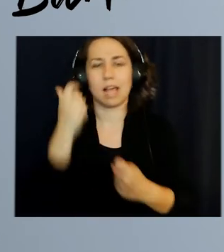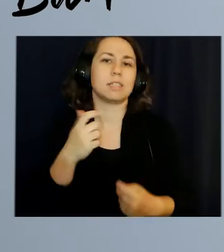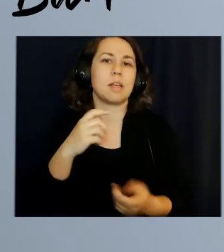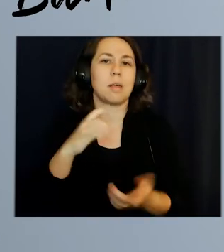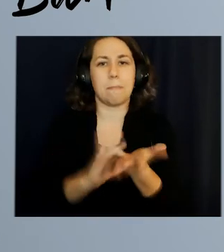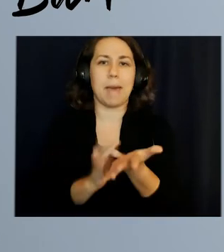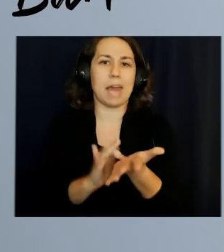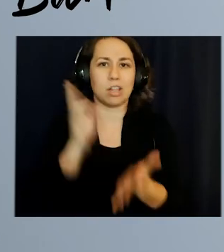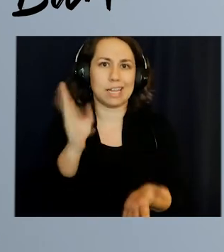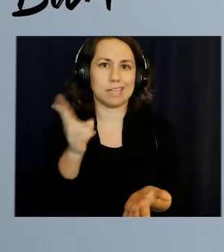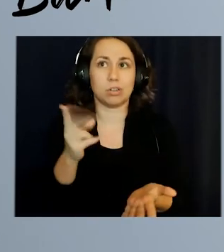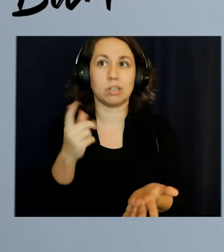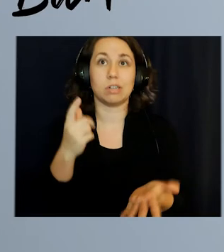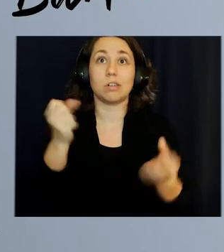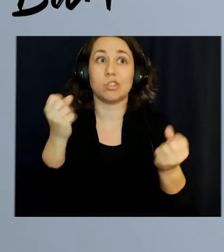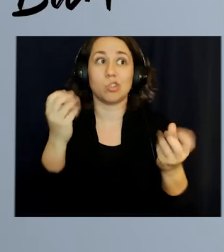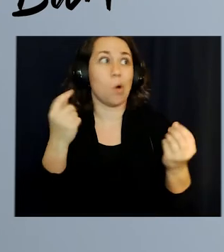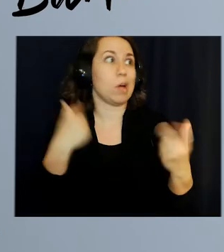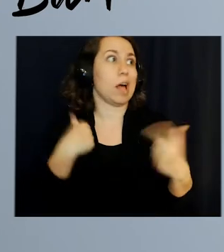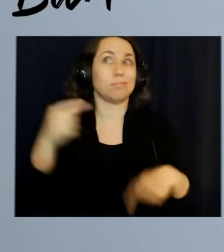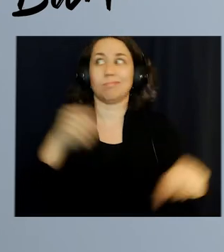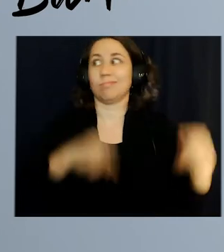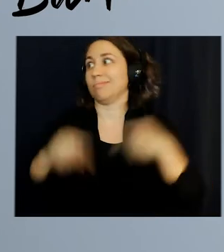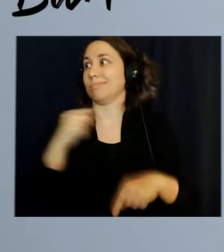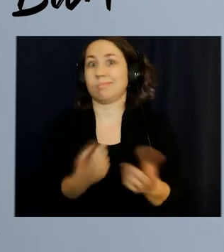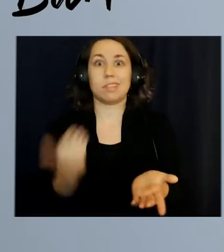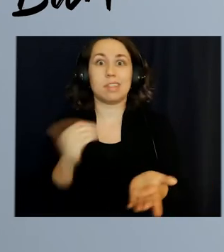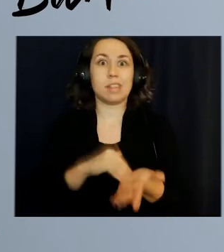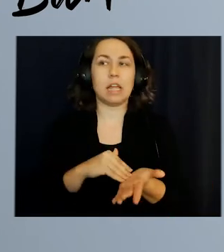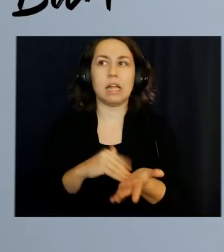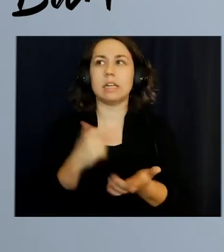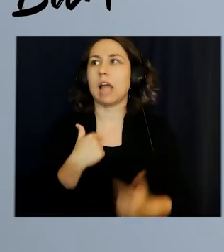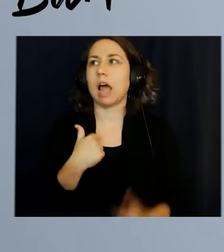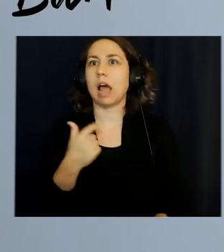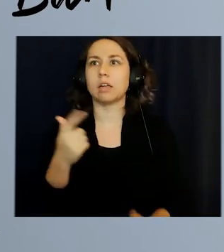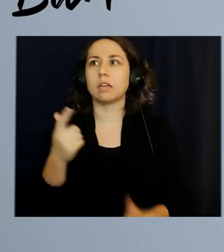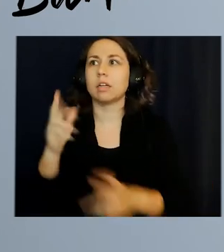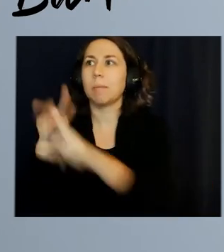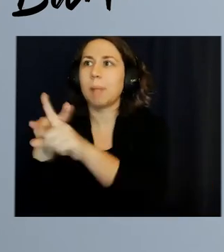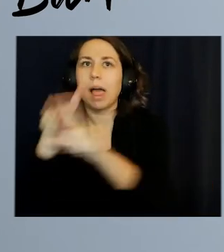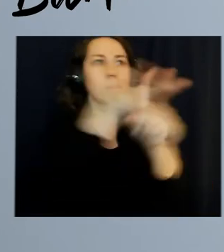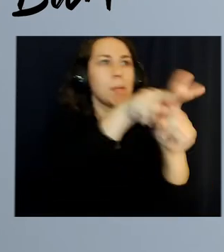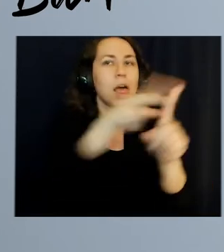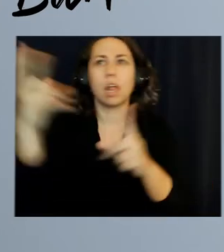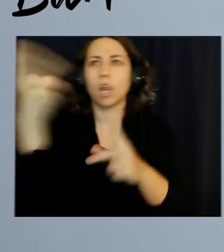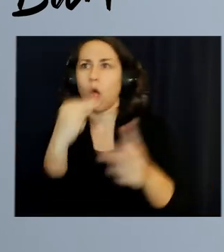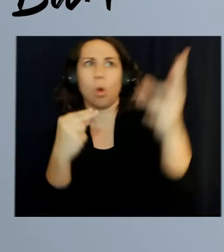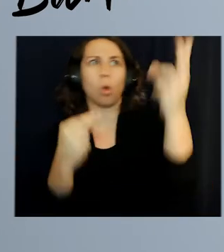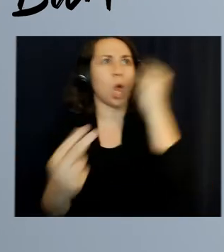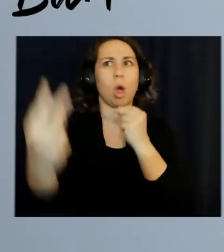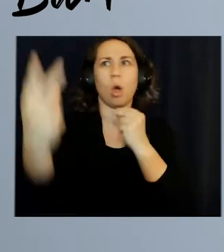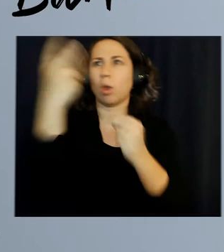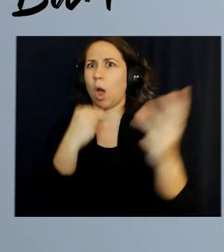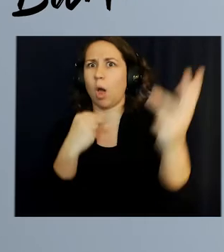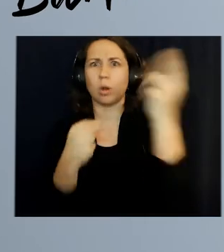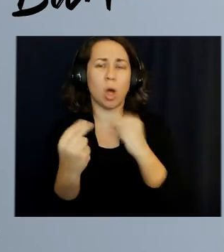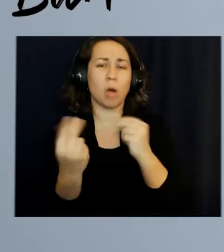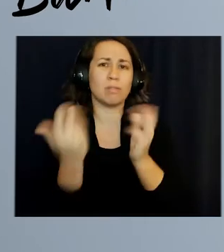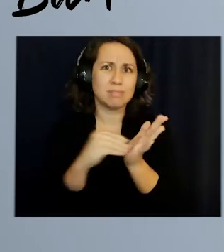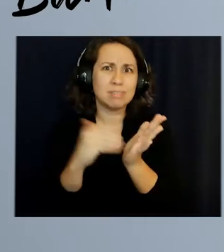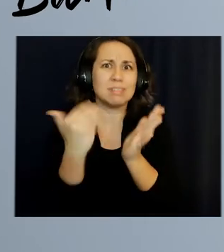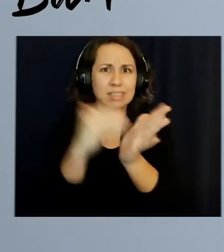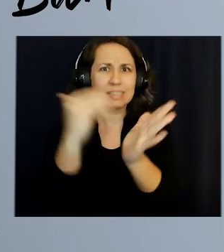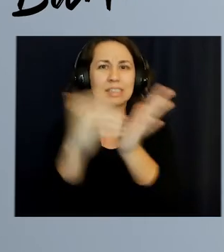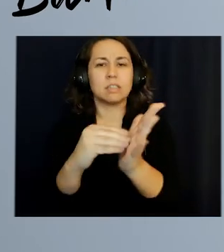universidad, y de repente todos mis intentos convergieron y en la Universidad de Oregon, la Universidad de Georgia dijeron, tú